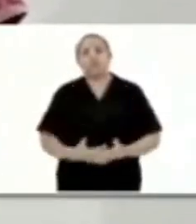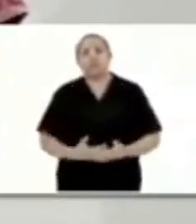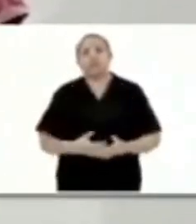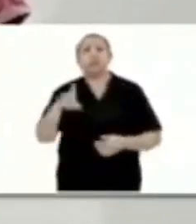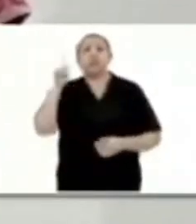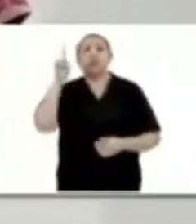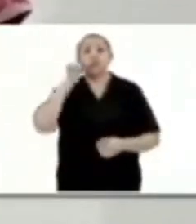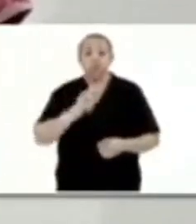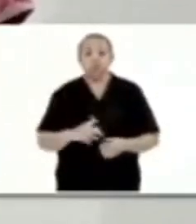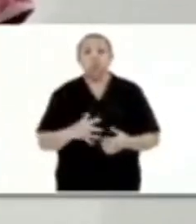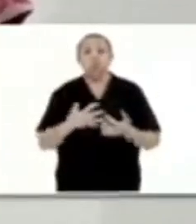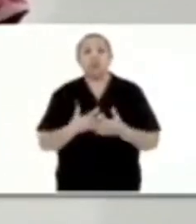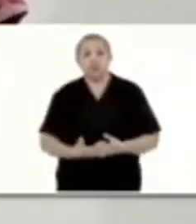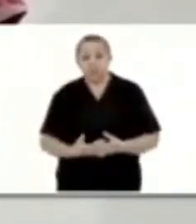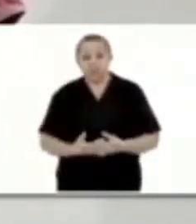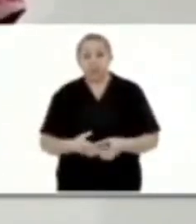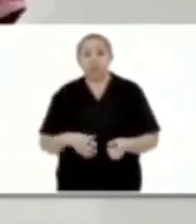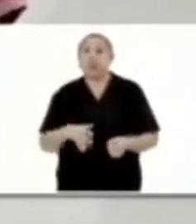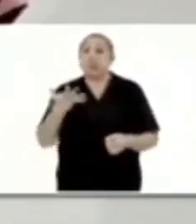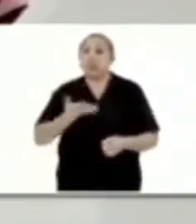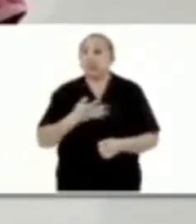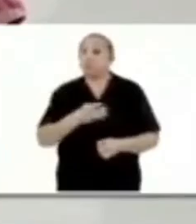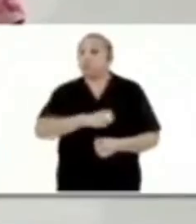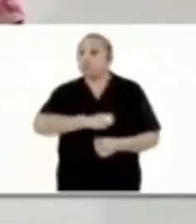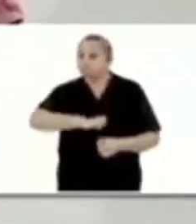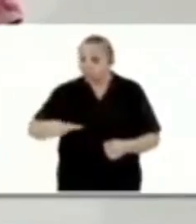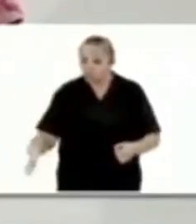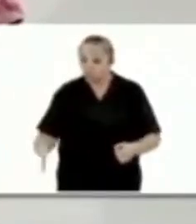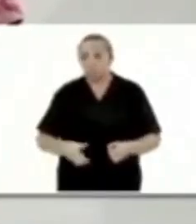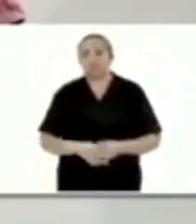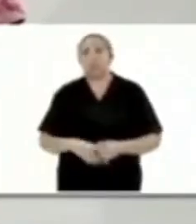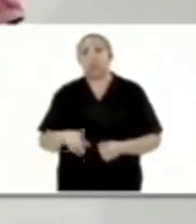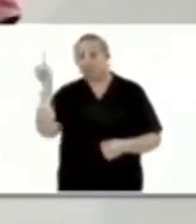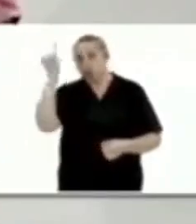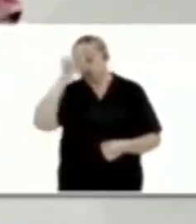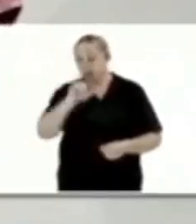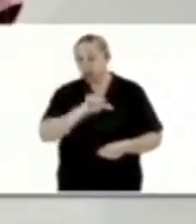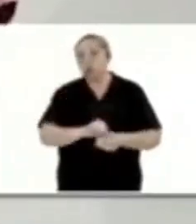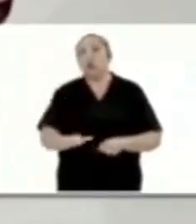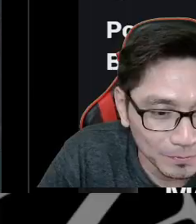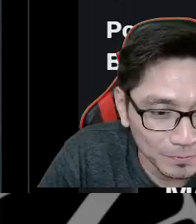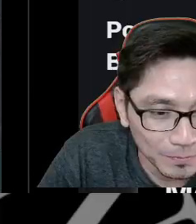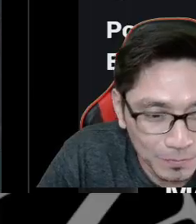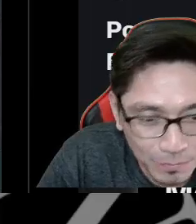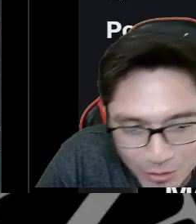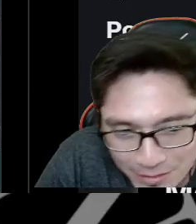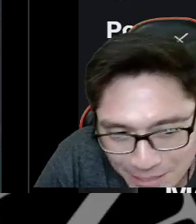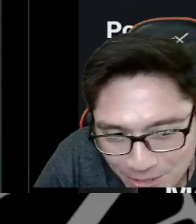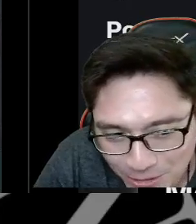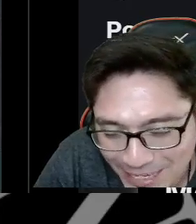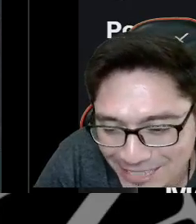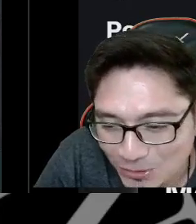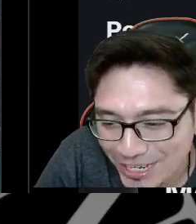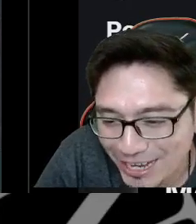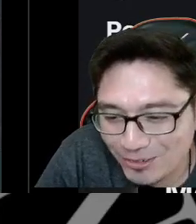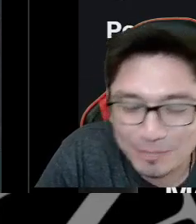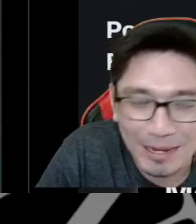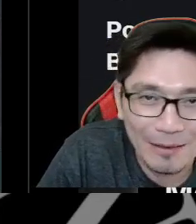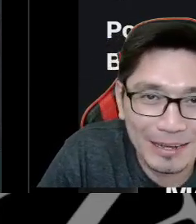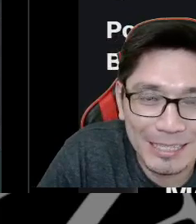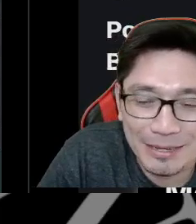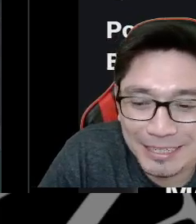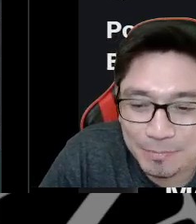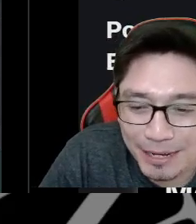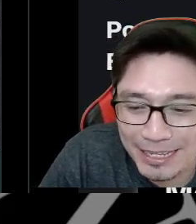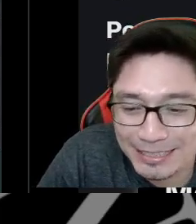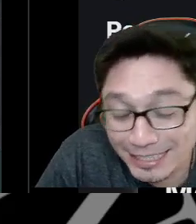las mujeres empresarias ocupen espacios en los consejos de administración. Muy bien, mis amigos, ahí escucharon las